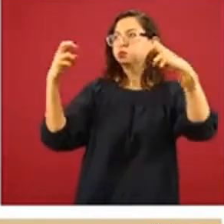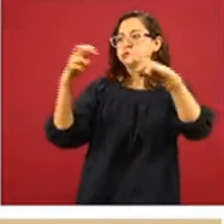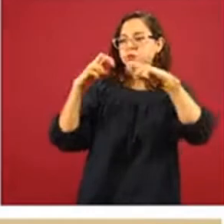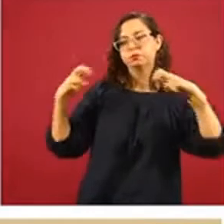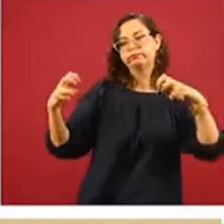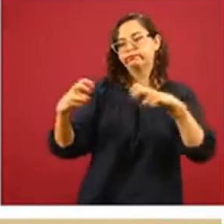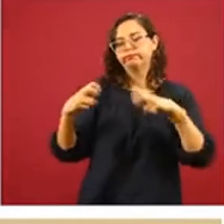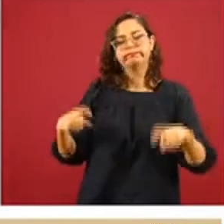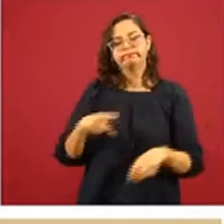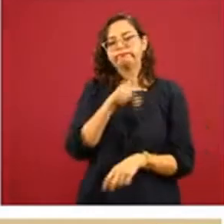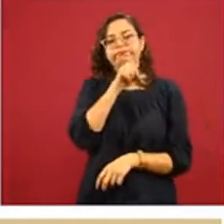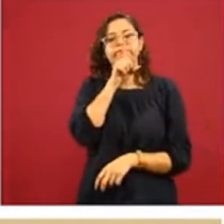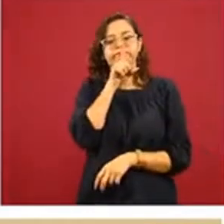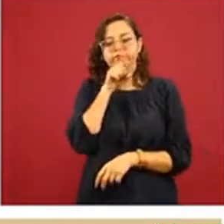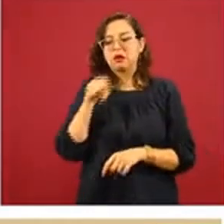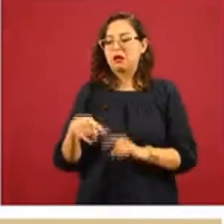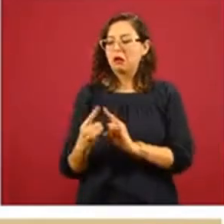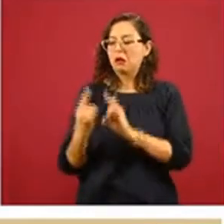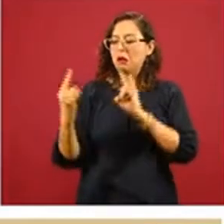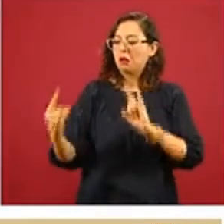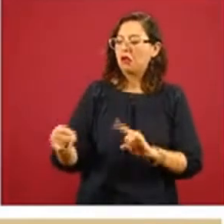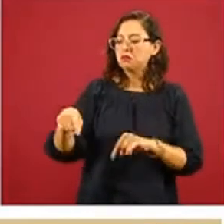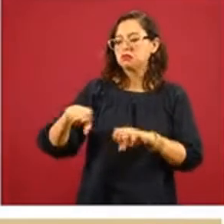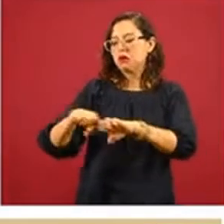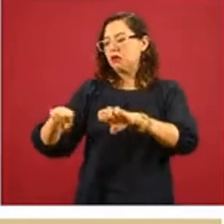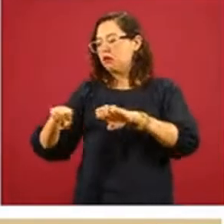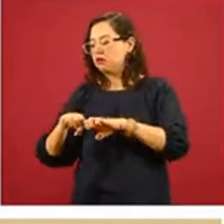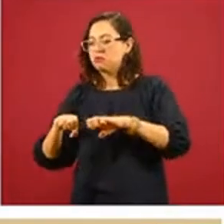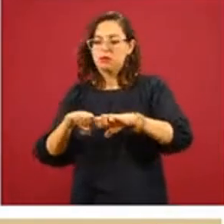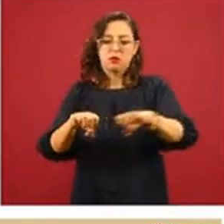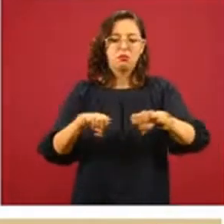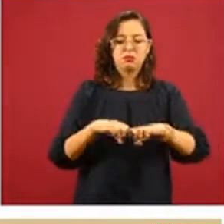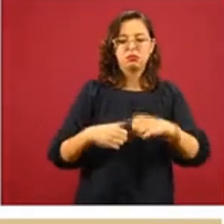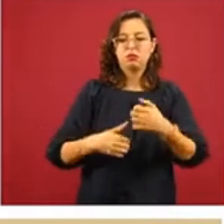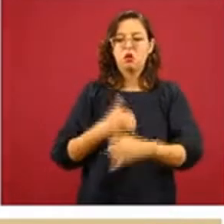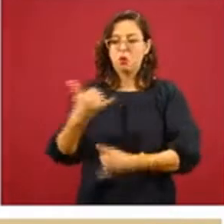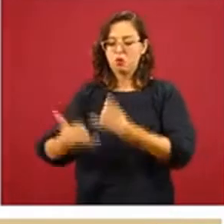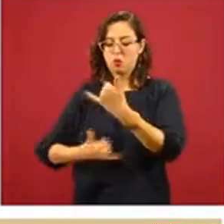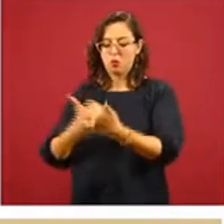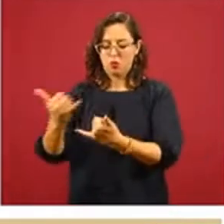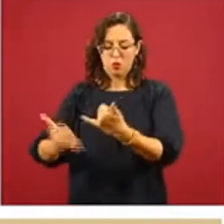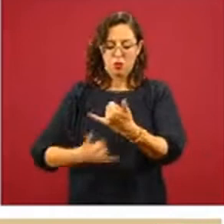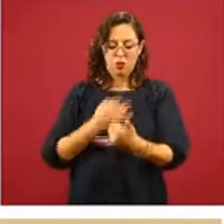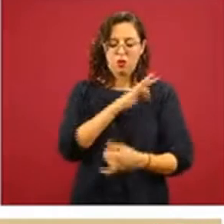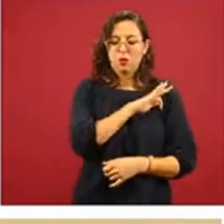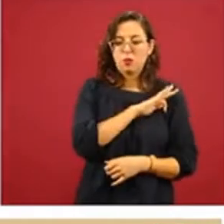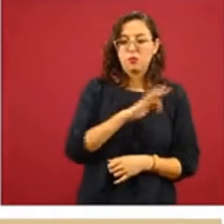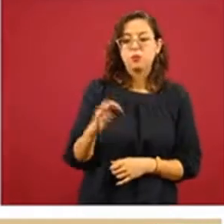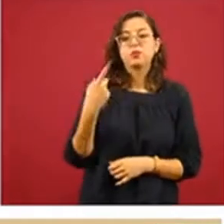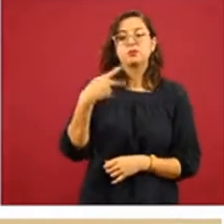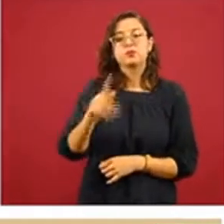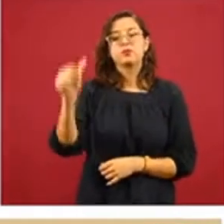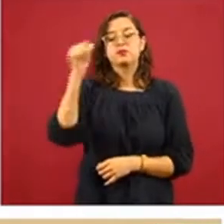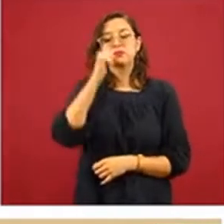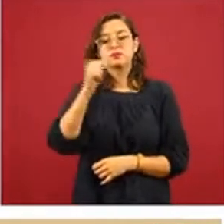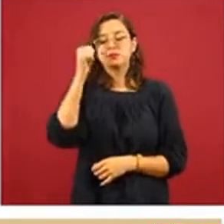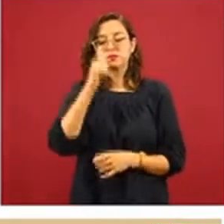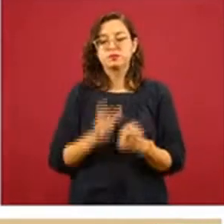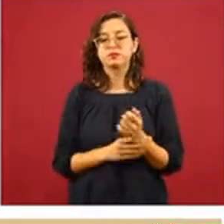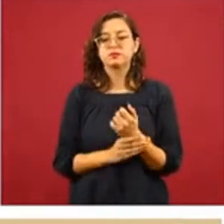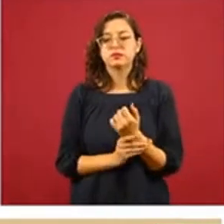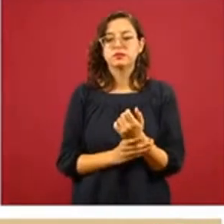áreas, lo pueden sí realizar entre sus deportistas, entre el equipo técnico, pero teniendo también